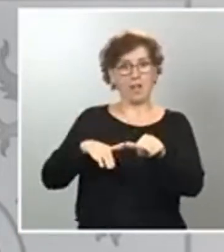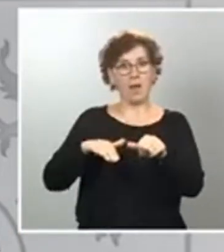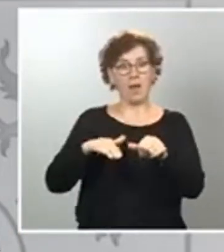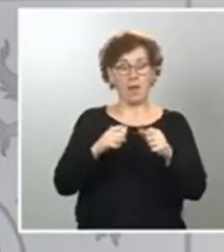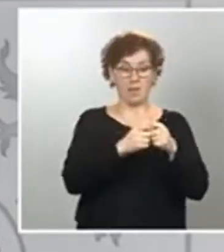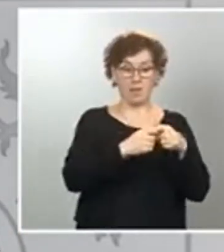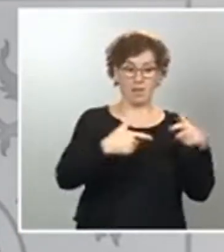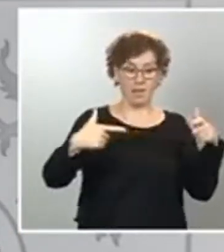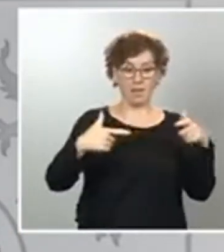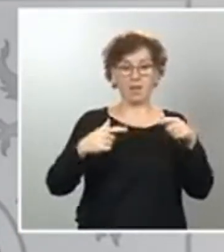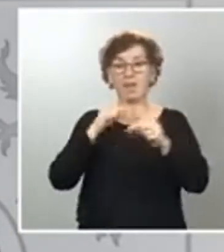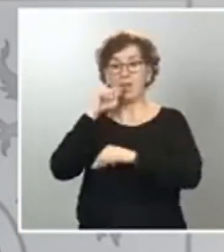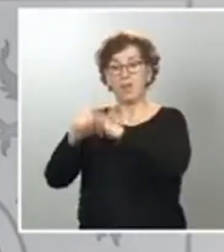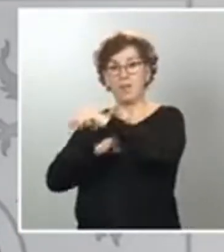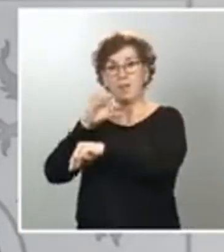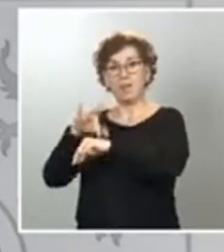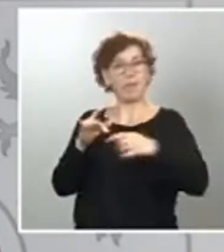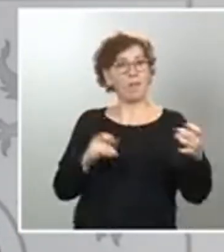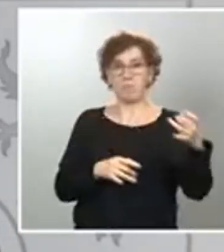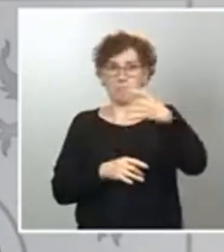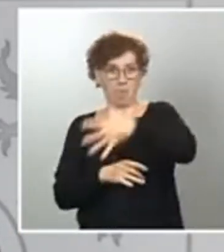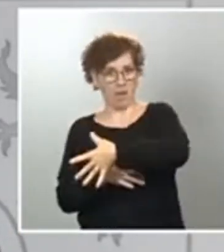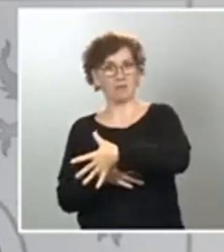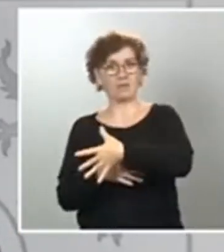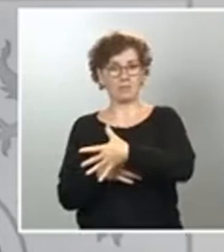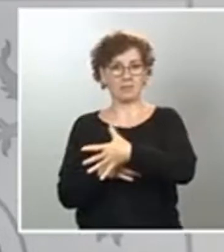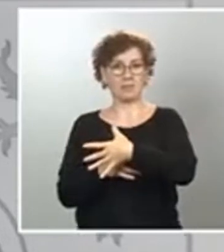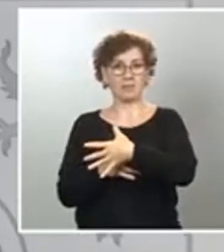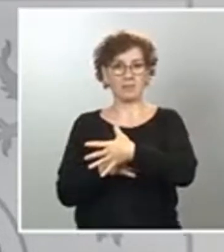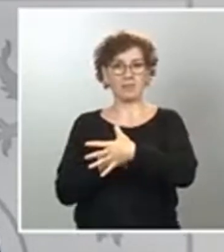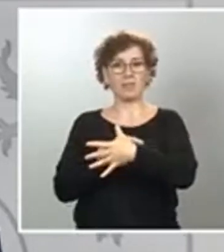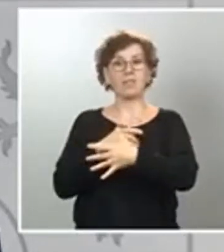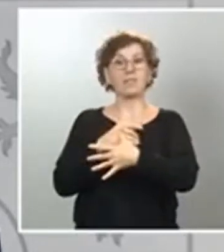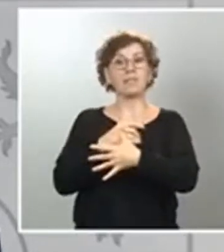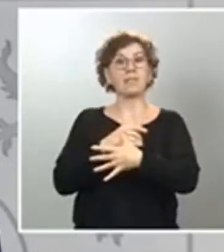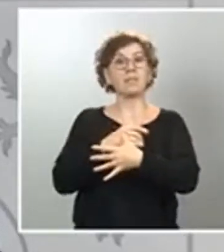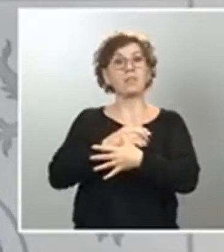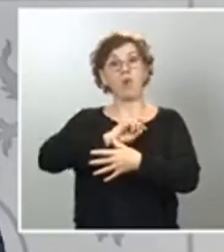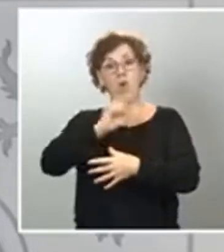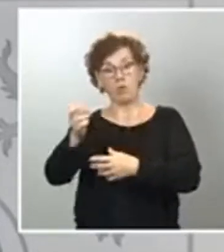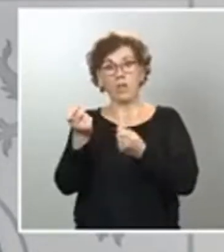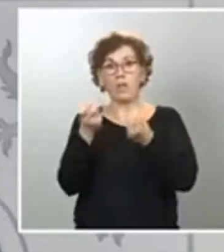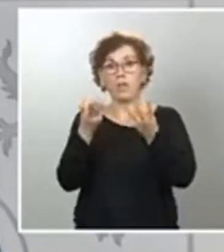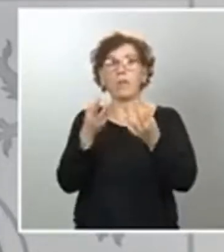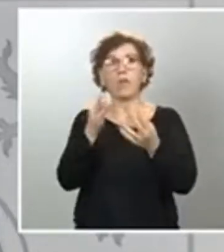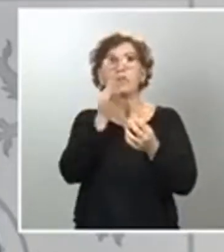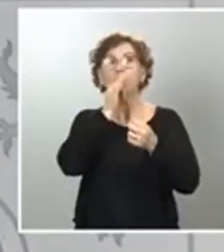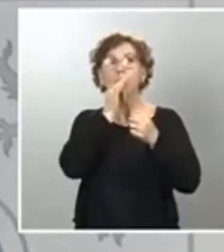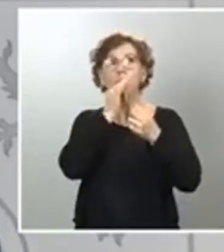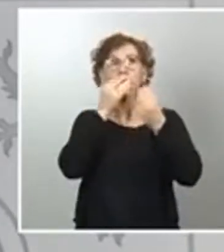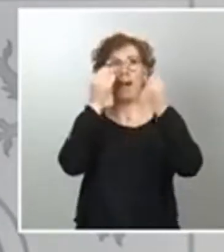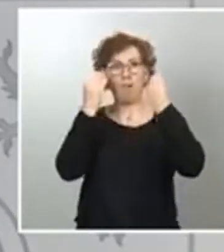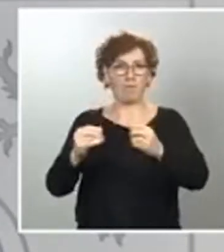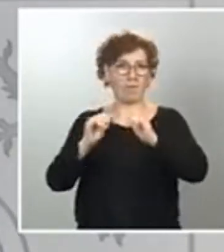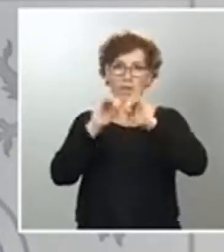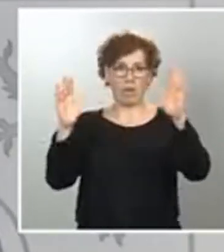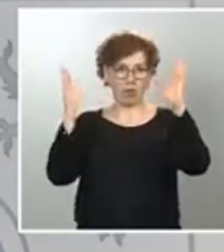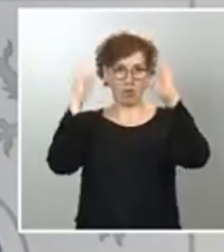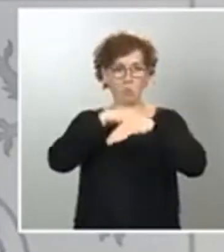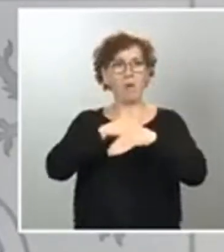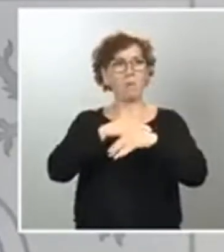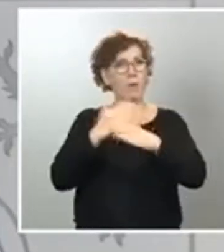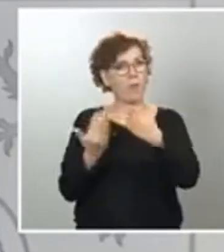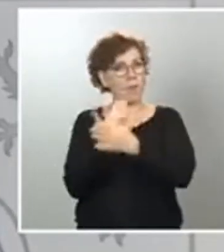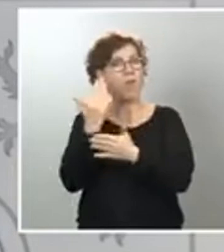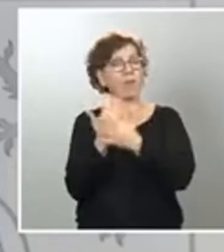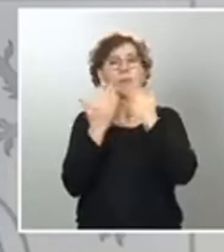contagiados diarios y junto a ellos una cifra imposible de determinar pero con una seguridad cada día más elevada y es